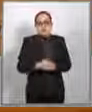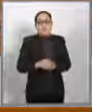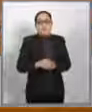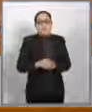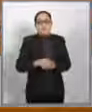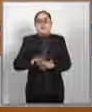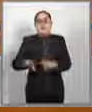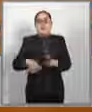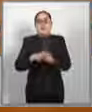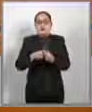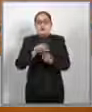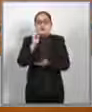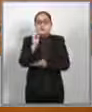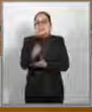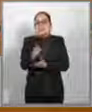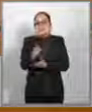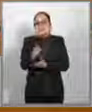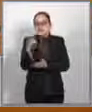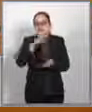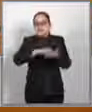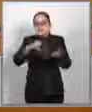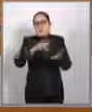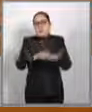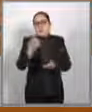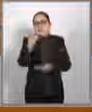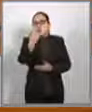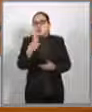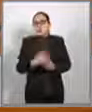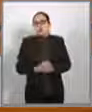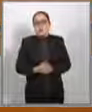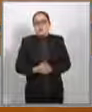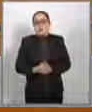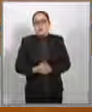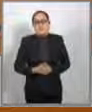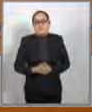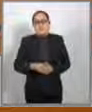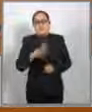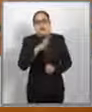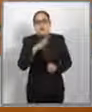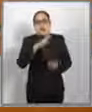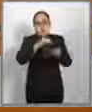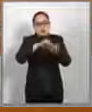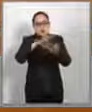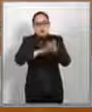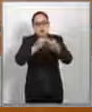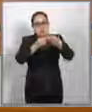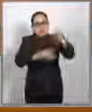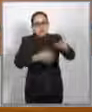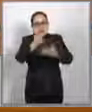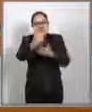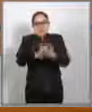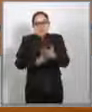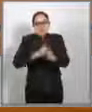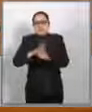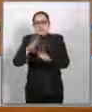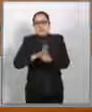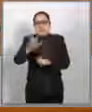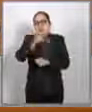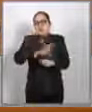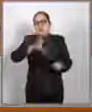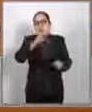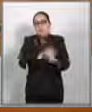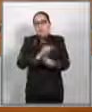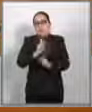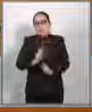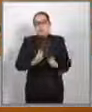resume prácticamente a un párrafo. Se habían enumerado el listado completo de las